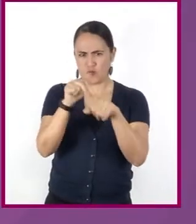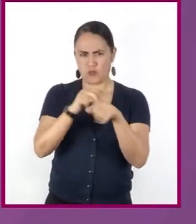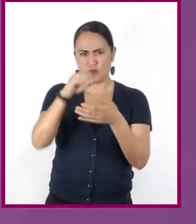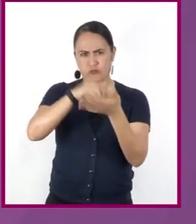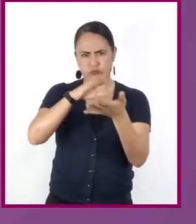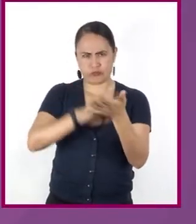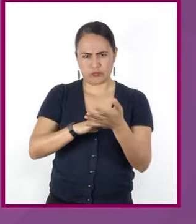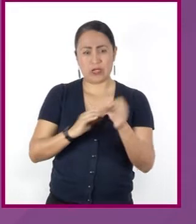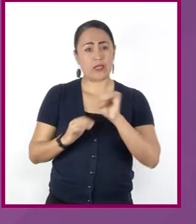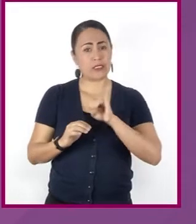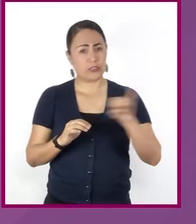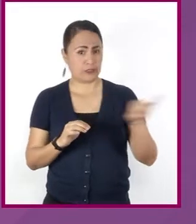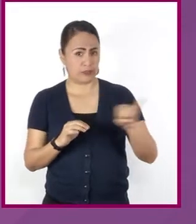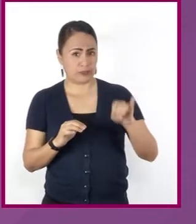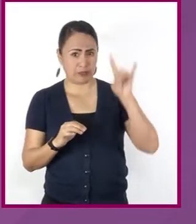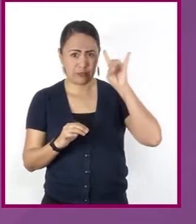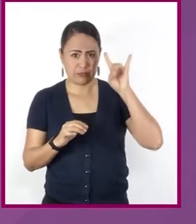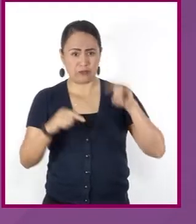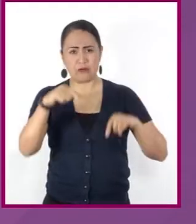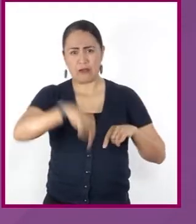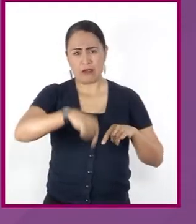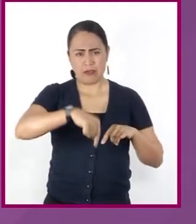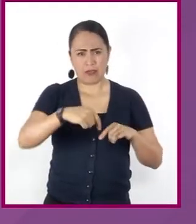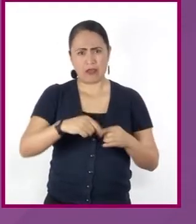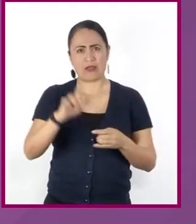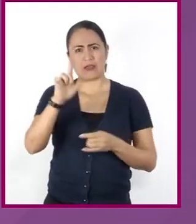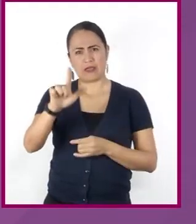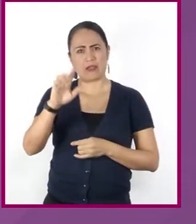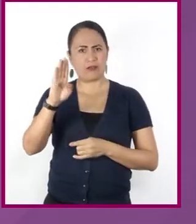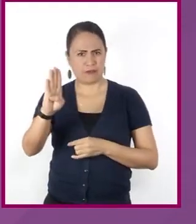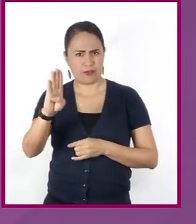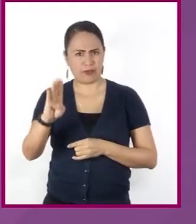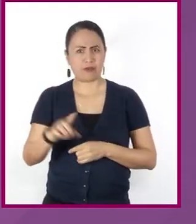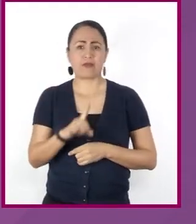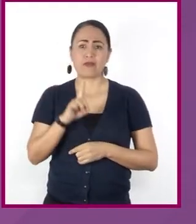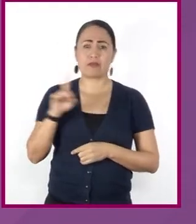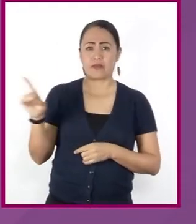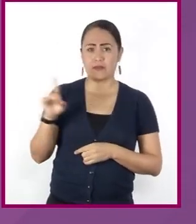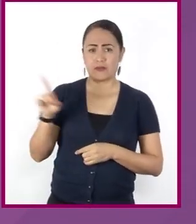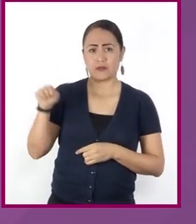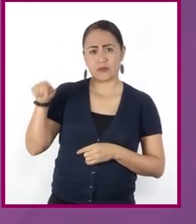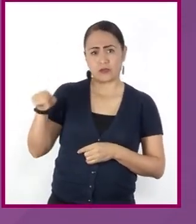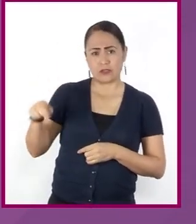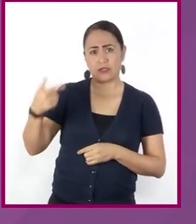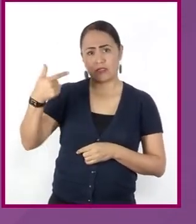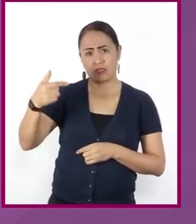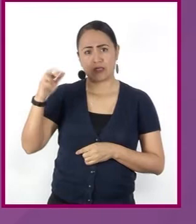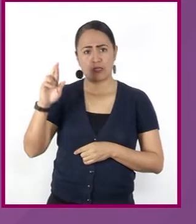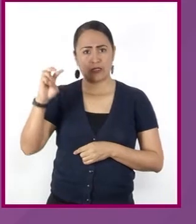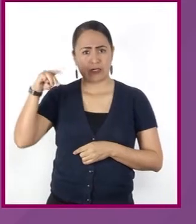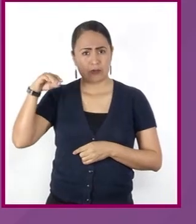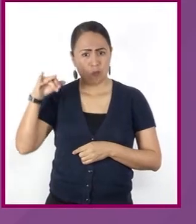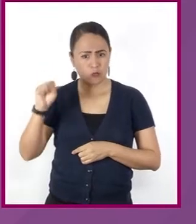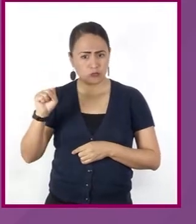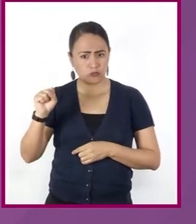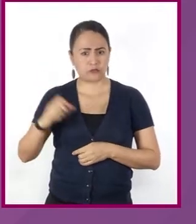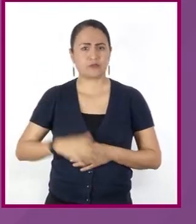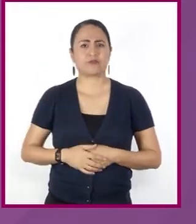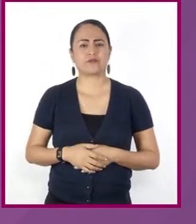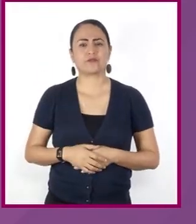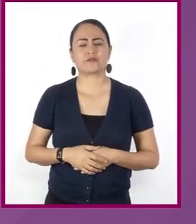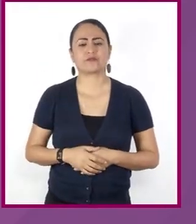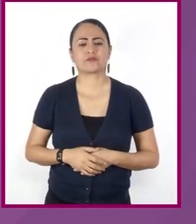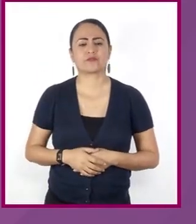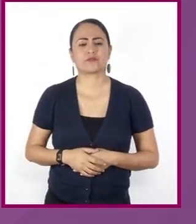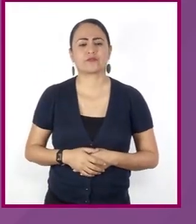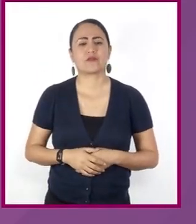el lado izquierdo anotamos la cantidad en libras y en el lado derecho la cantidad en gramos. Sabemos que una libra